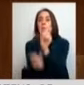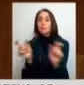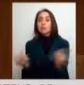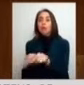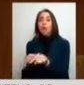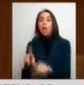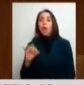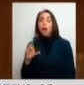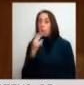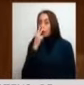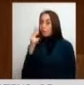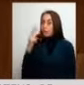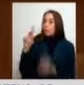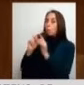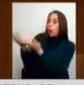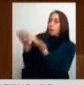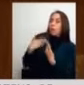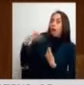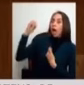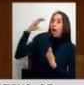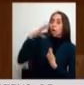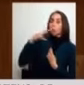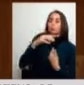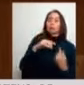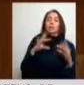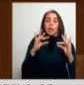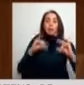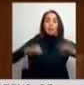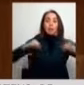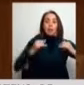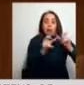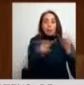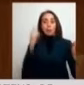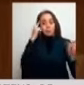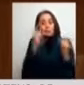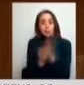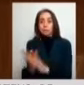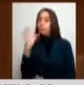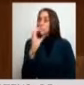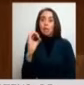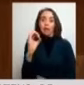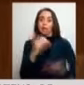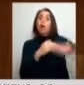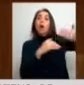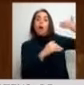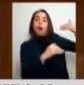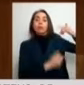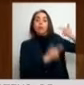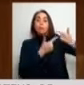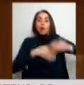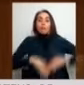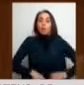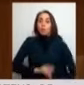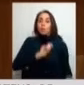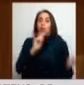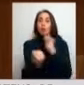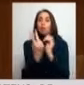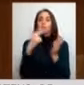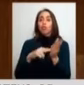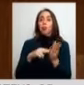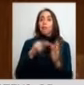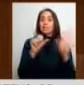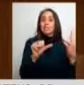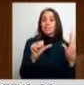luz nuestra generación debe comprender que no partimos de cero que en la política transformadora no partió el 2006 ni el 2006 con la generación del